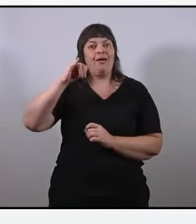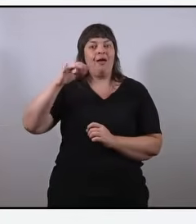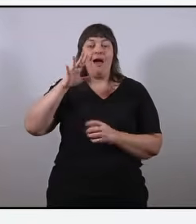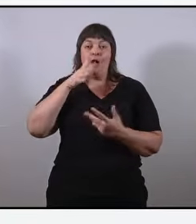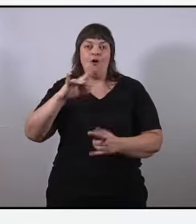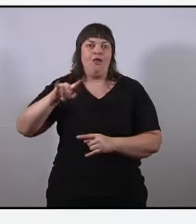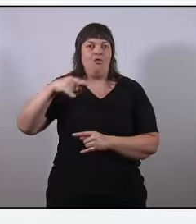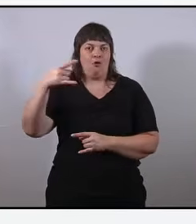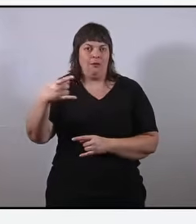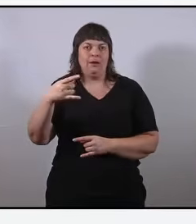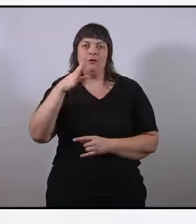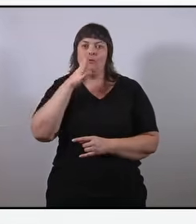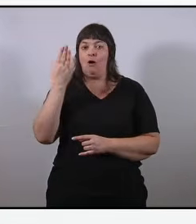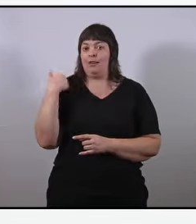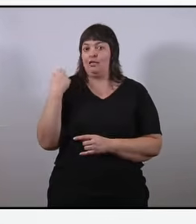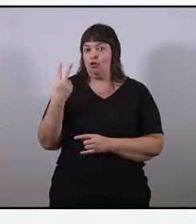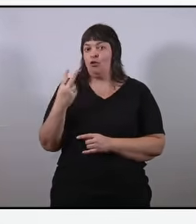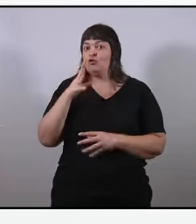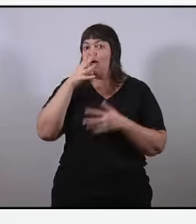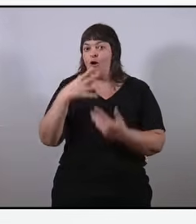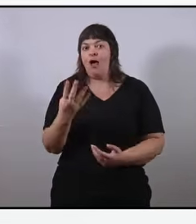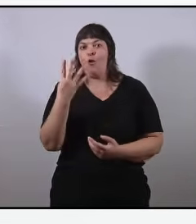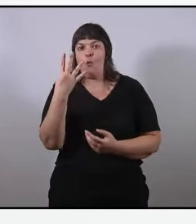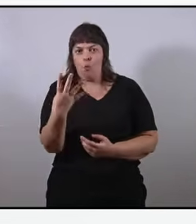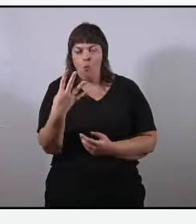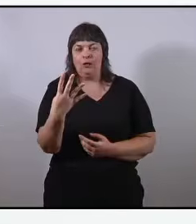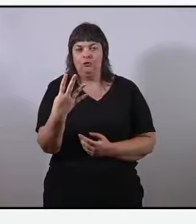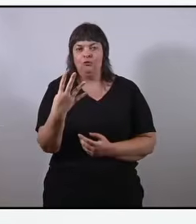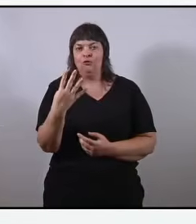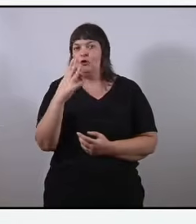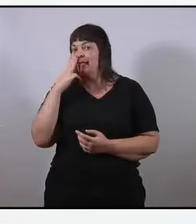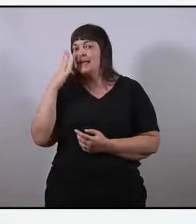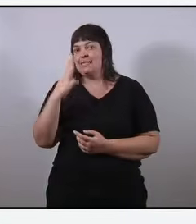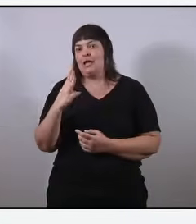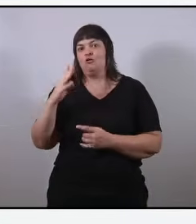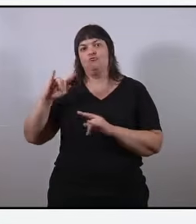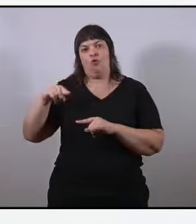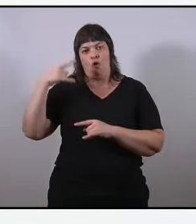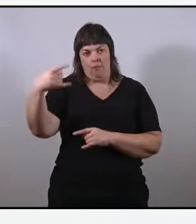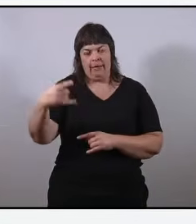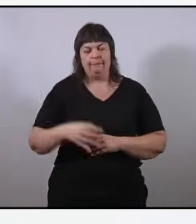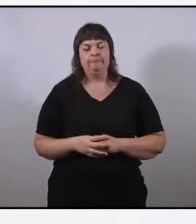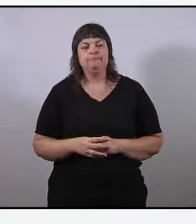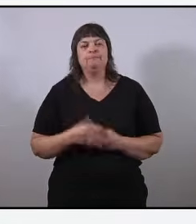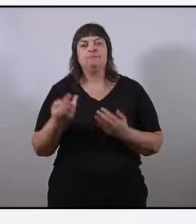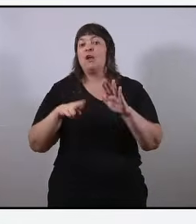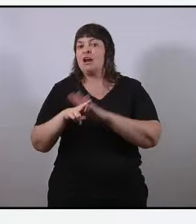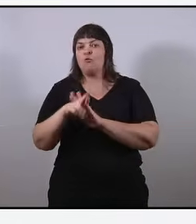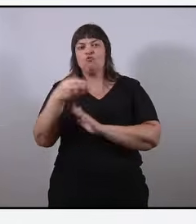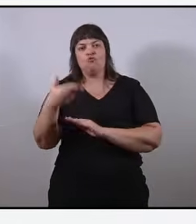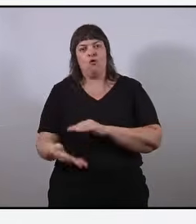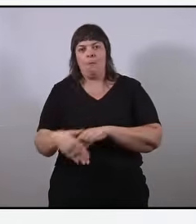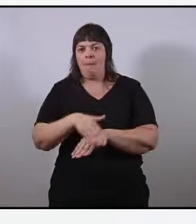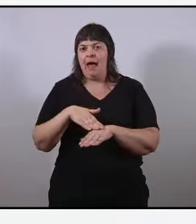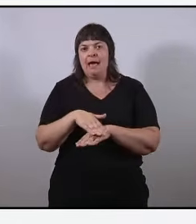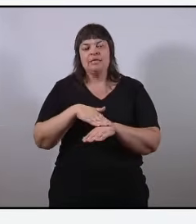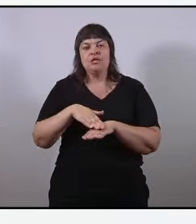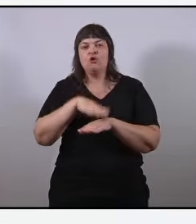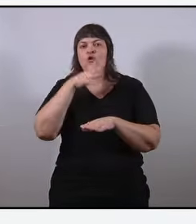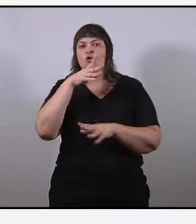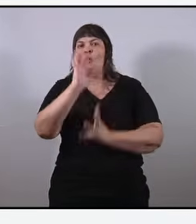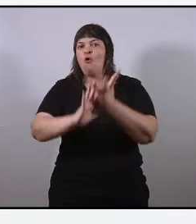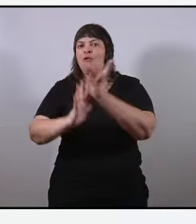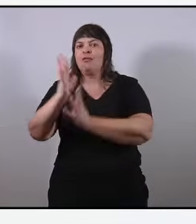han pasado de 2 a 4 en tan solo 3 años. Un recurso fundamental para luchar contra